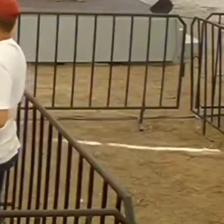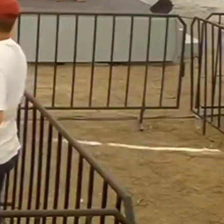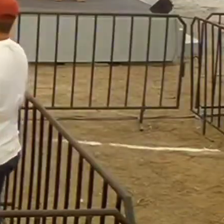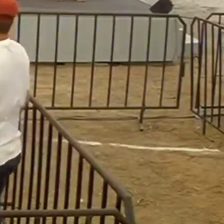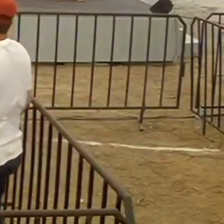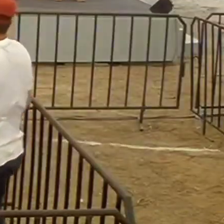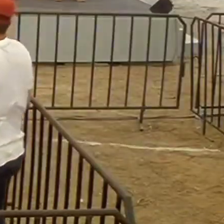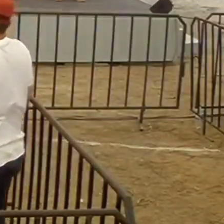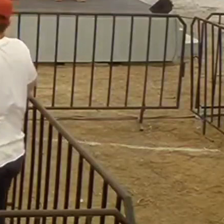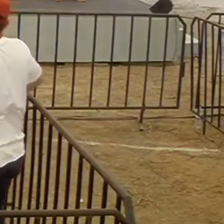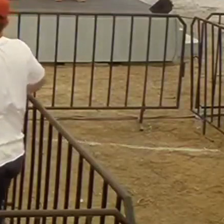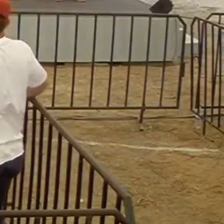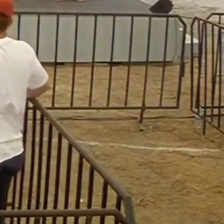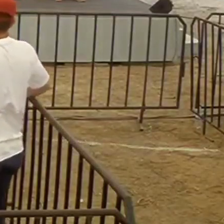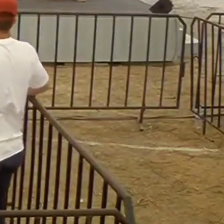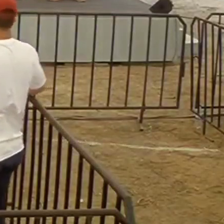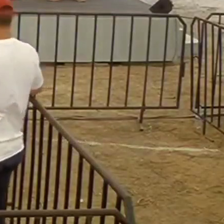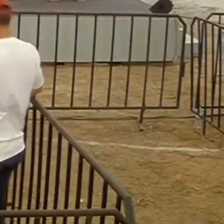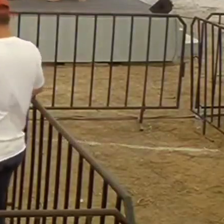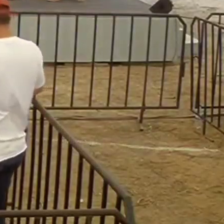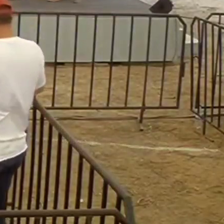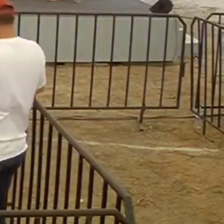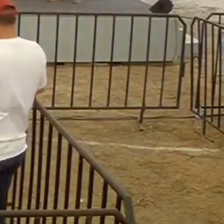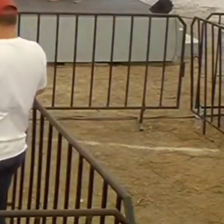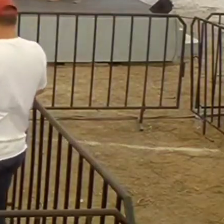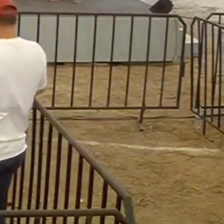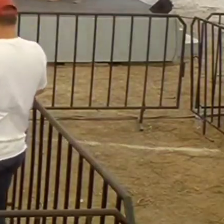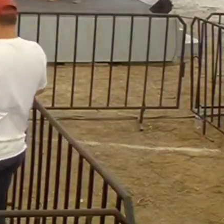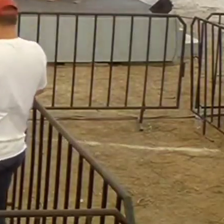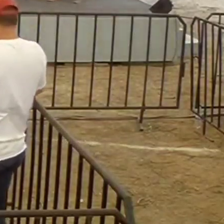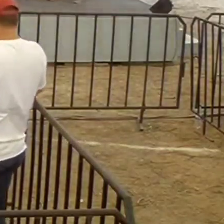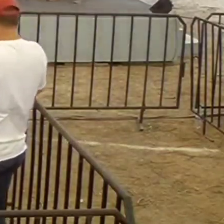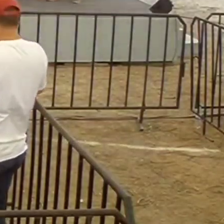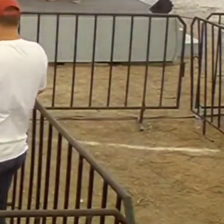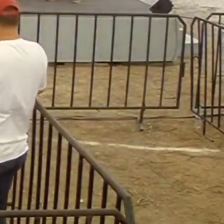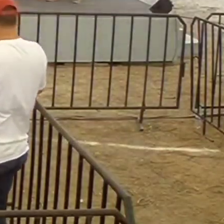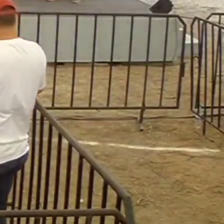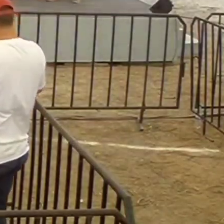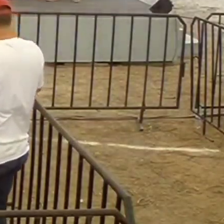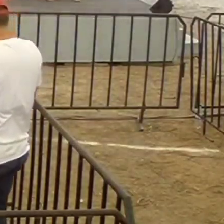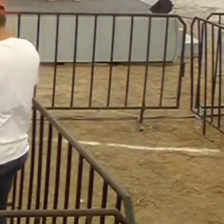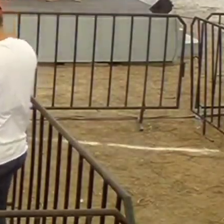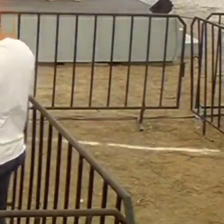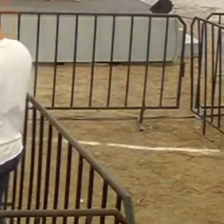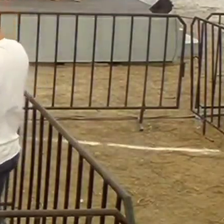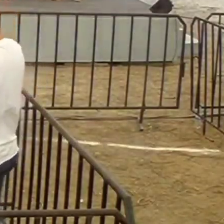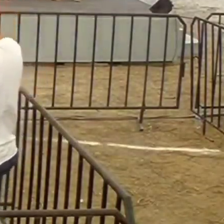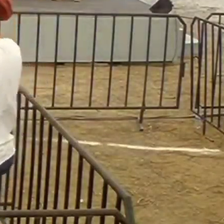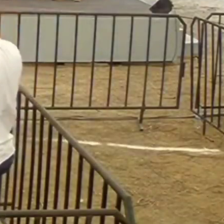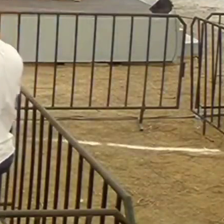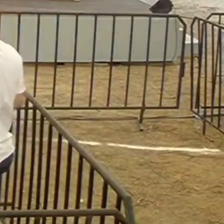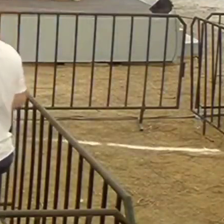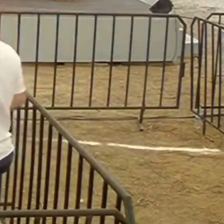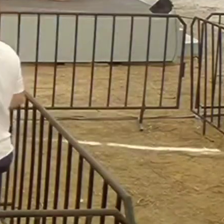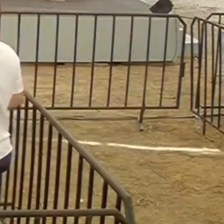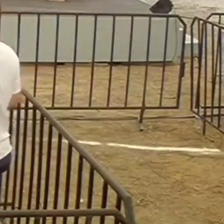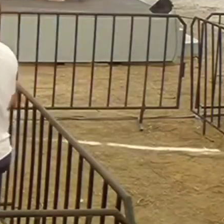Les solicitamos guardar el debido respeto para entonar nuestro himno nacional